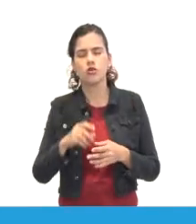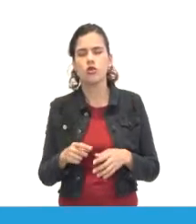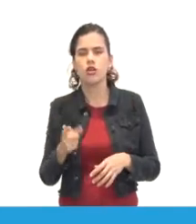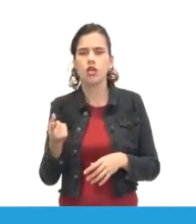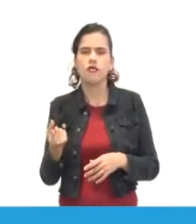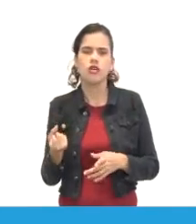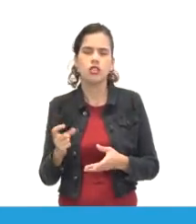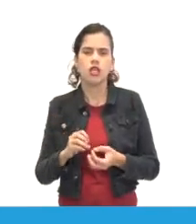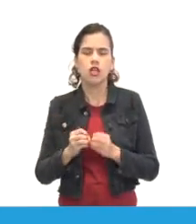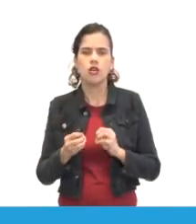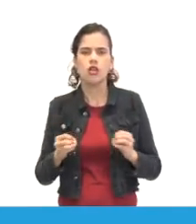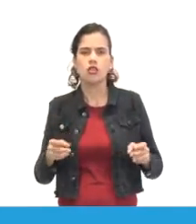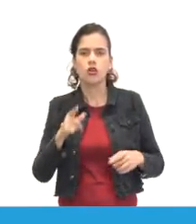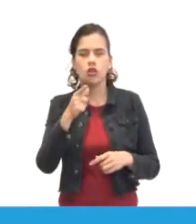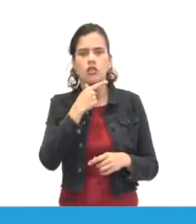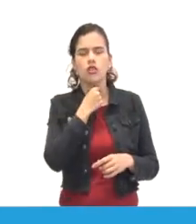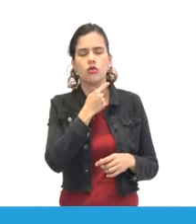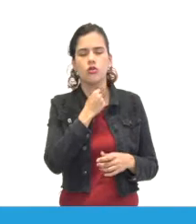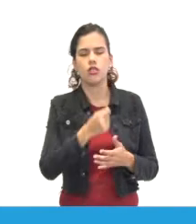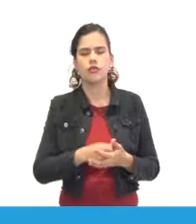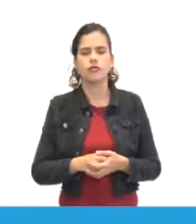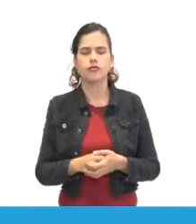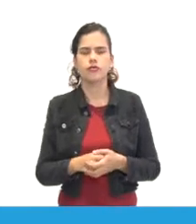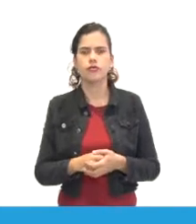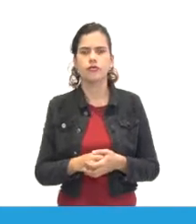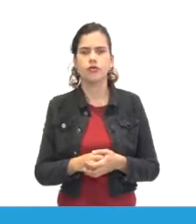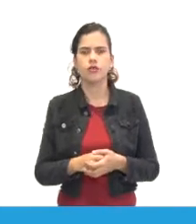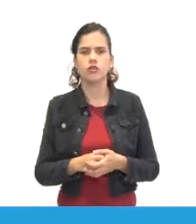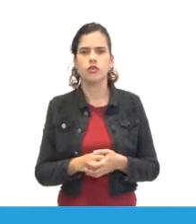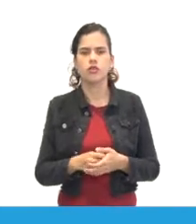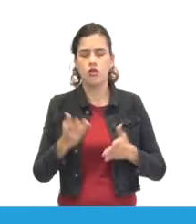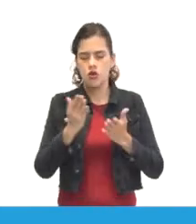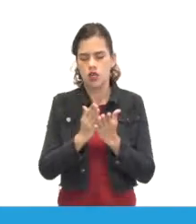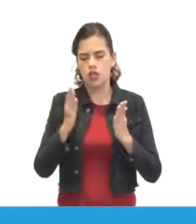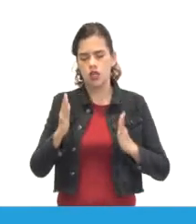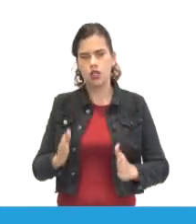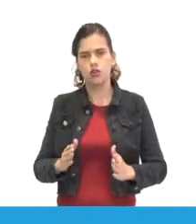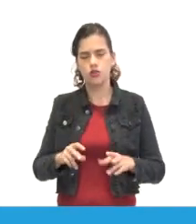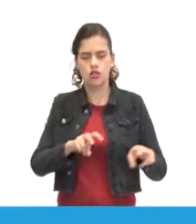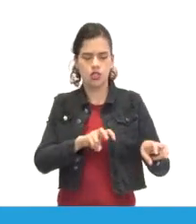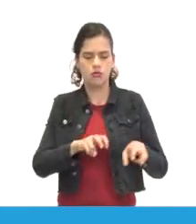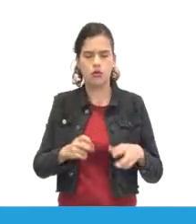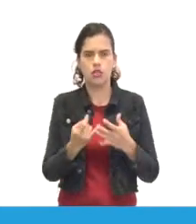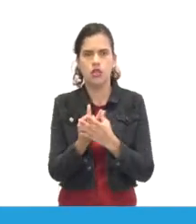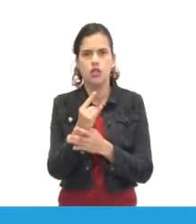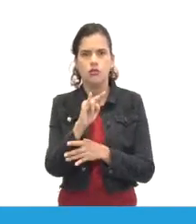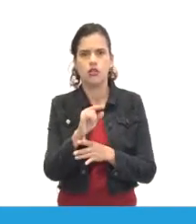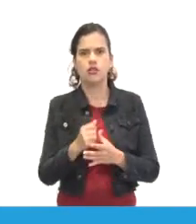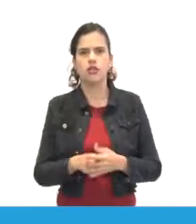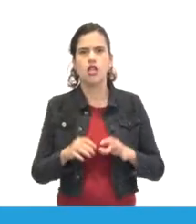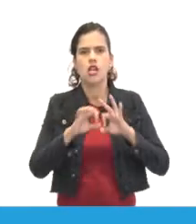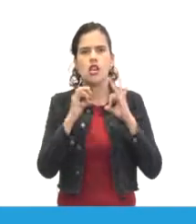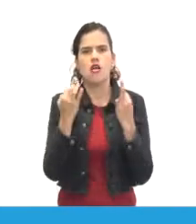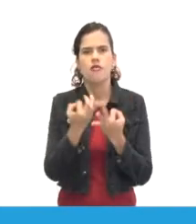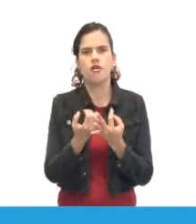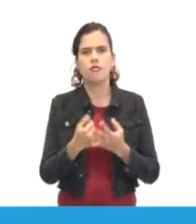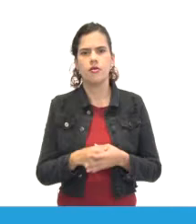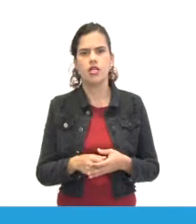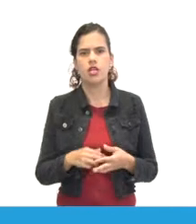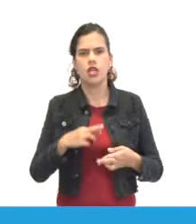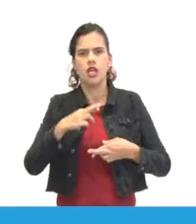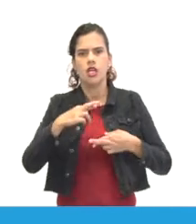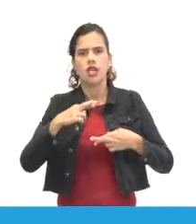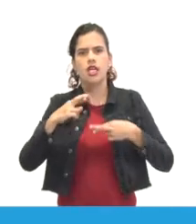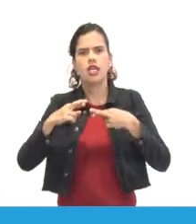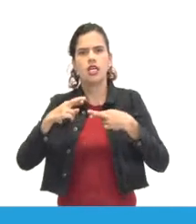color de tu preferencia en las siguientes oraciones. Los estudiantes plantan árboles. La familia recicla